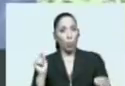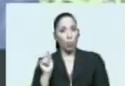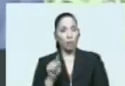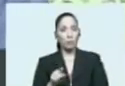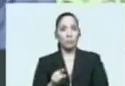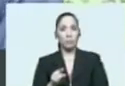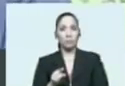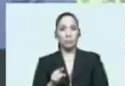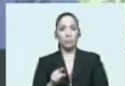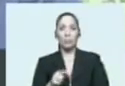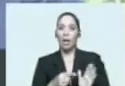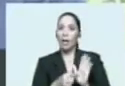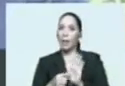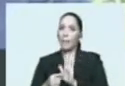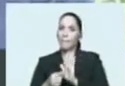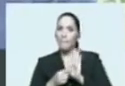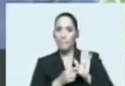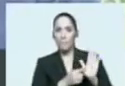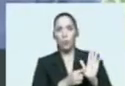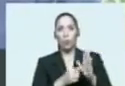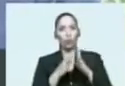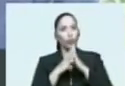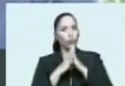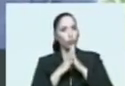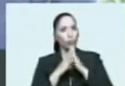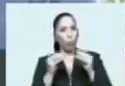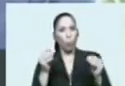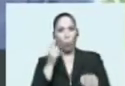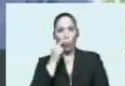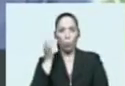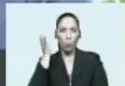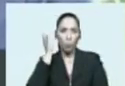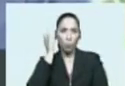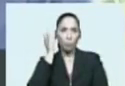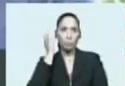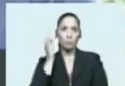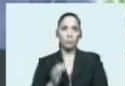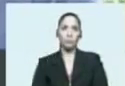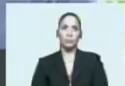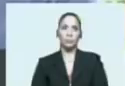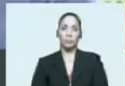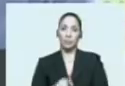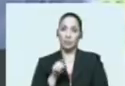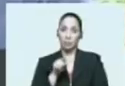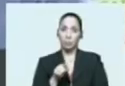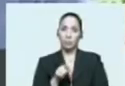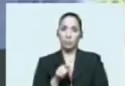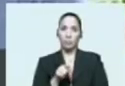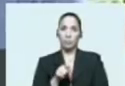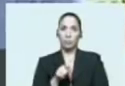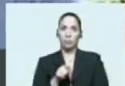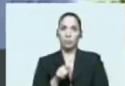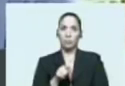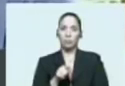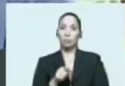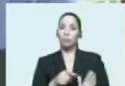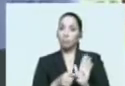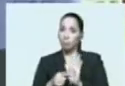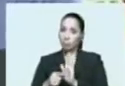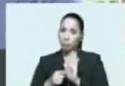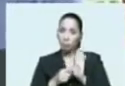qué es un ejemplo para todas y para todos todo eso es un ejercicio de